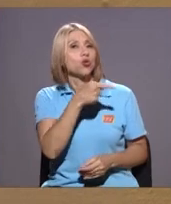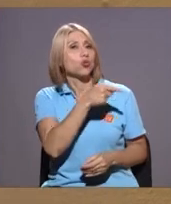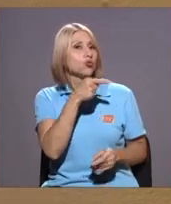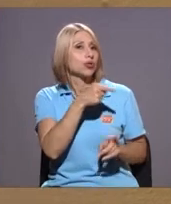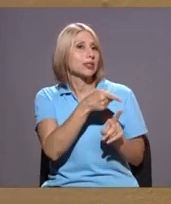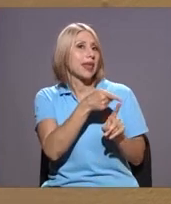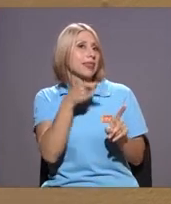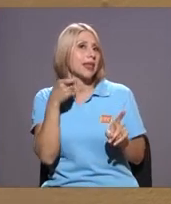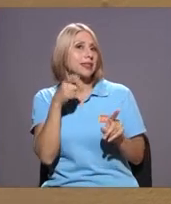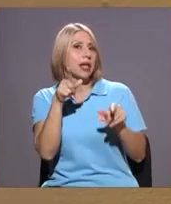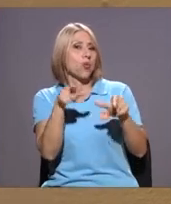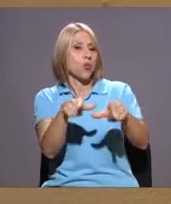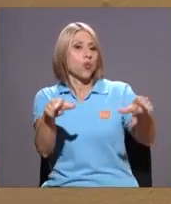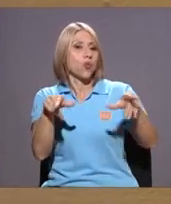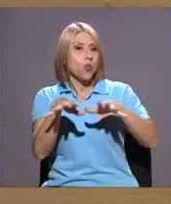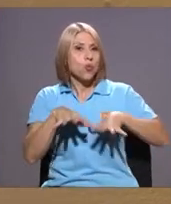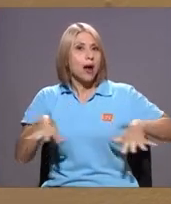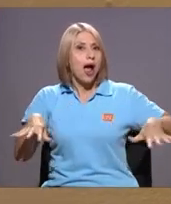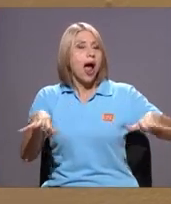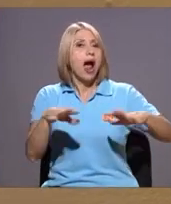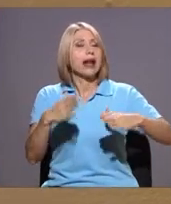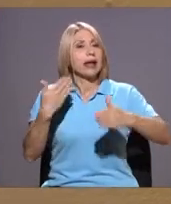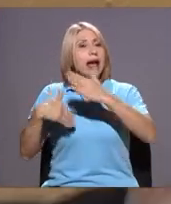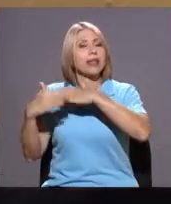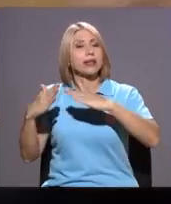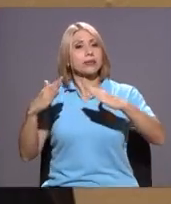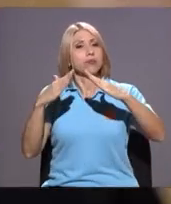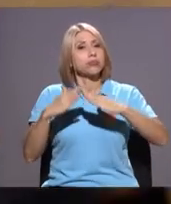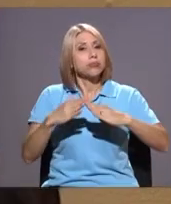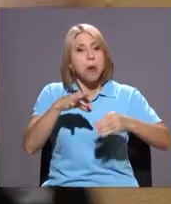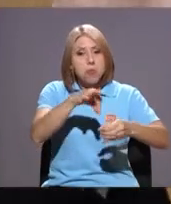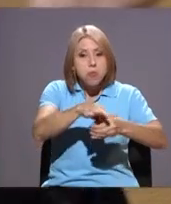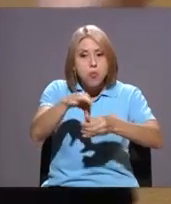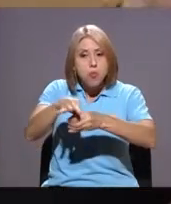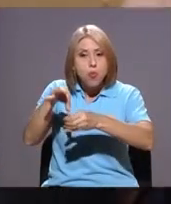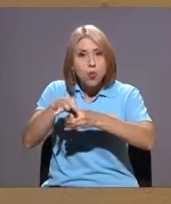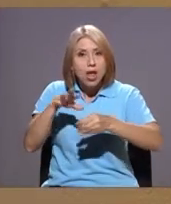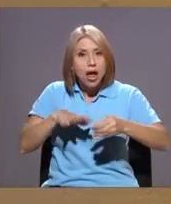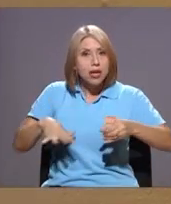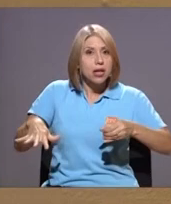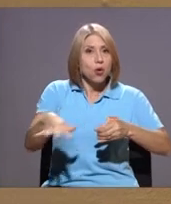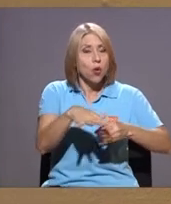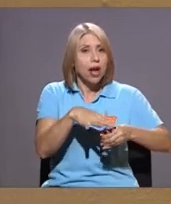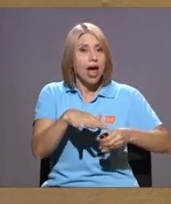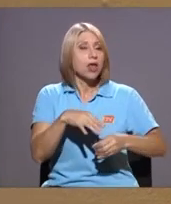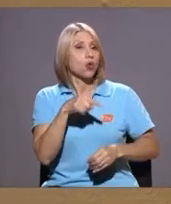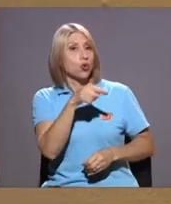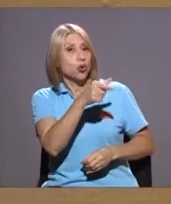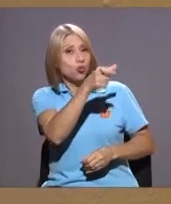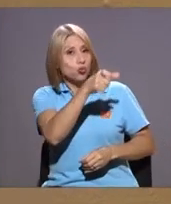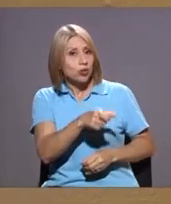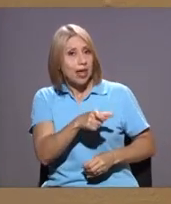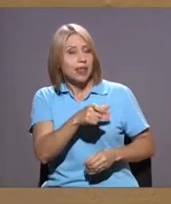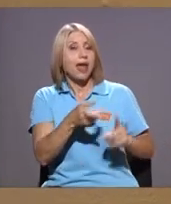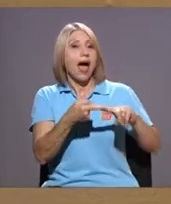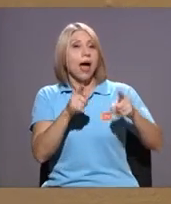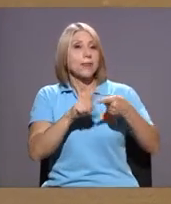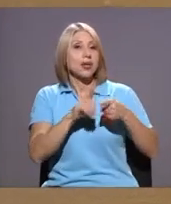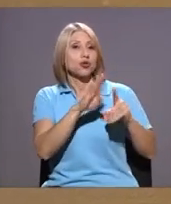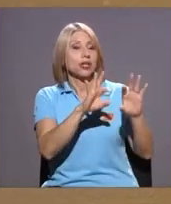de un cantón muy agrícola donde usted los amigos de su familia y